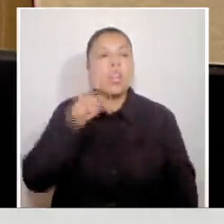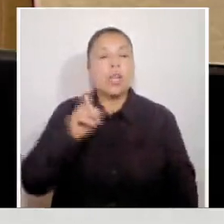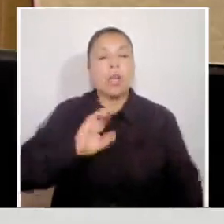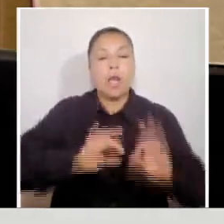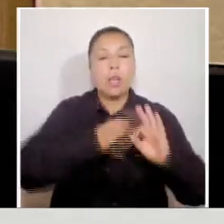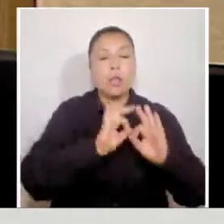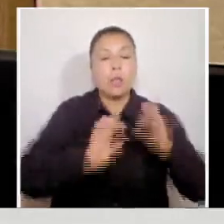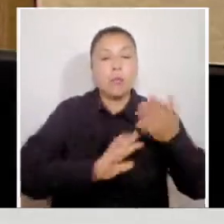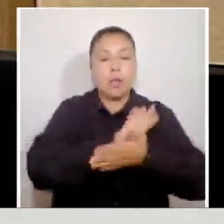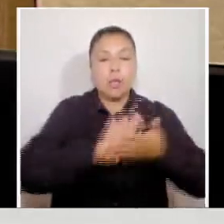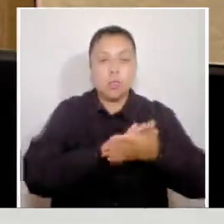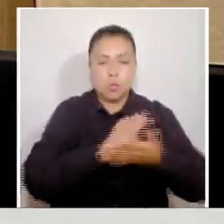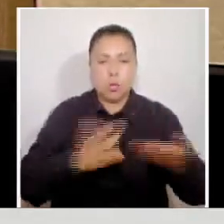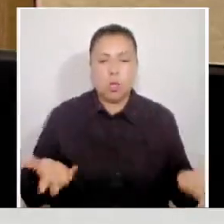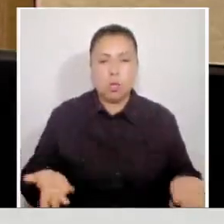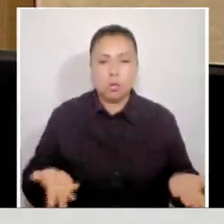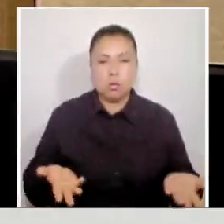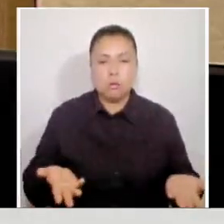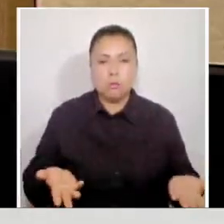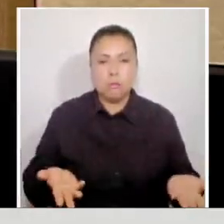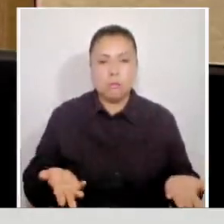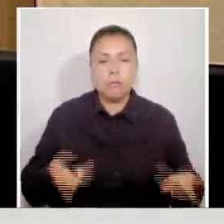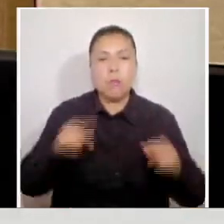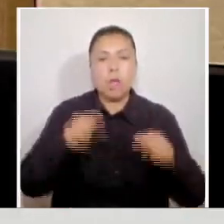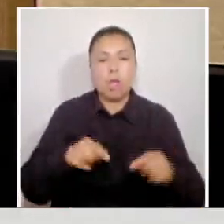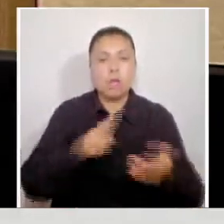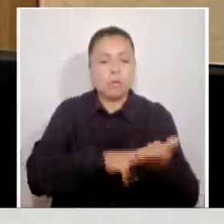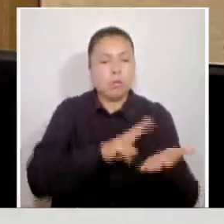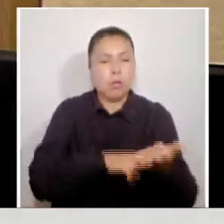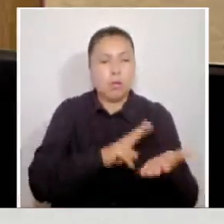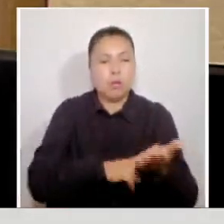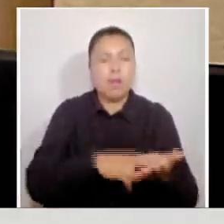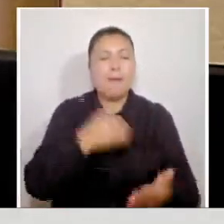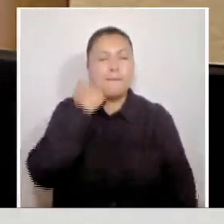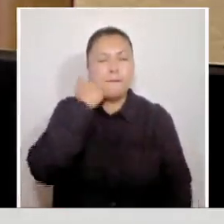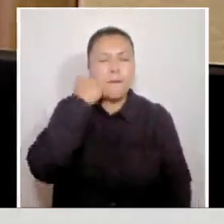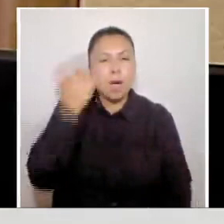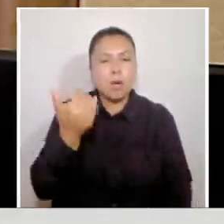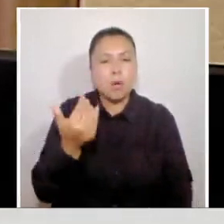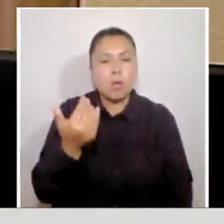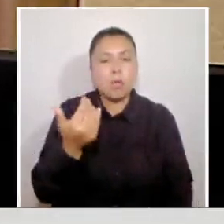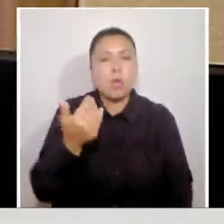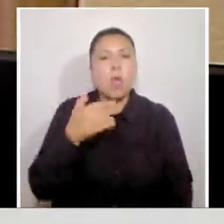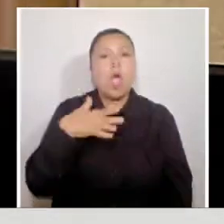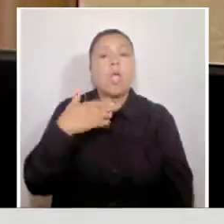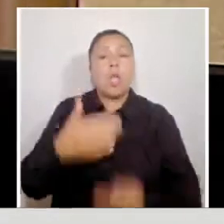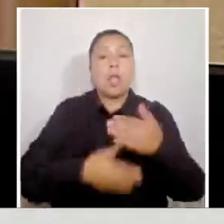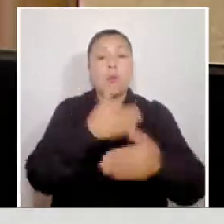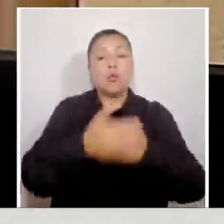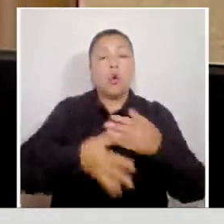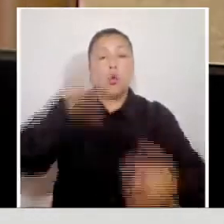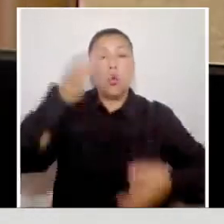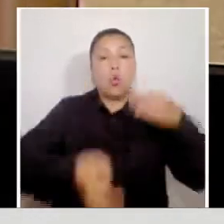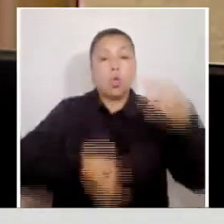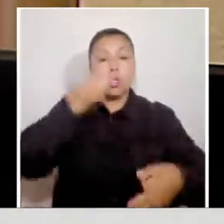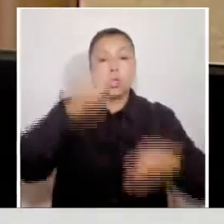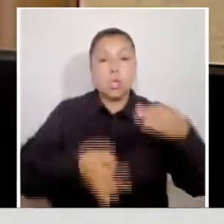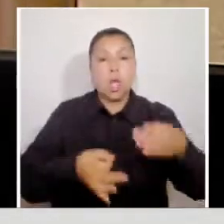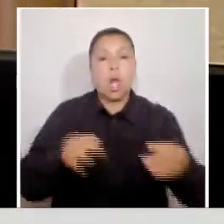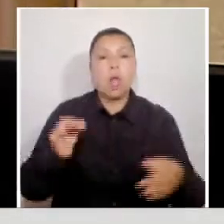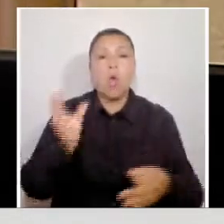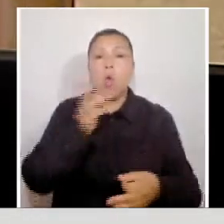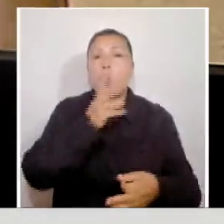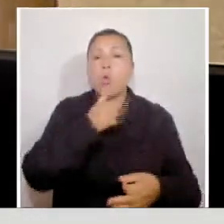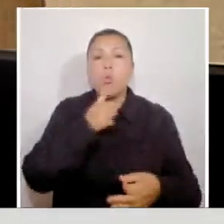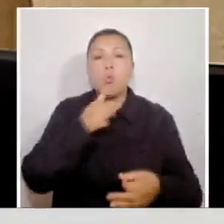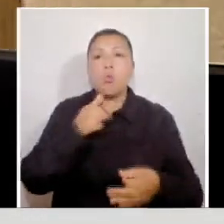de lengua de señas Es realmente vergonzoso que durante el proceso judicial no permitiesen a la